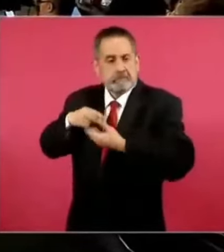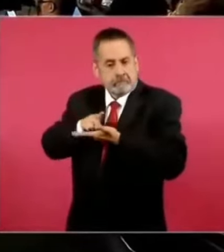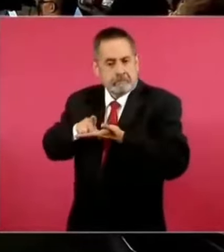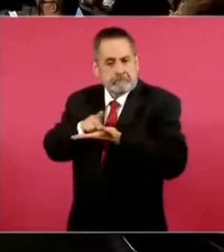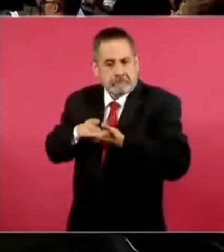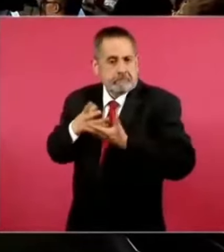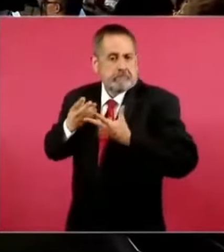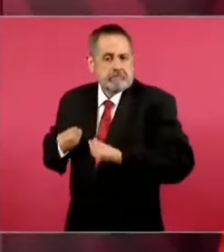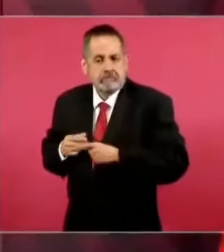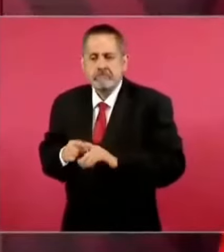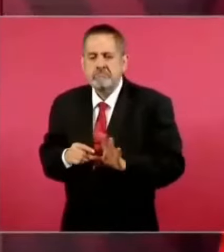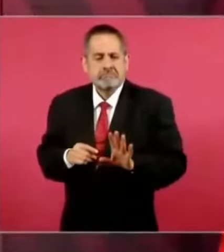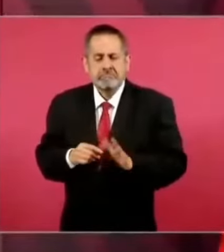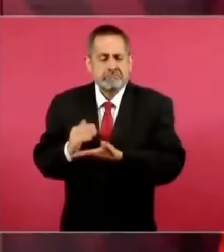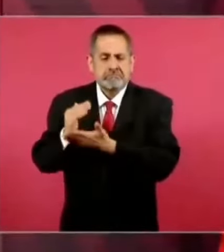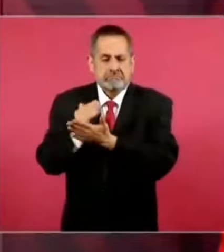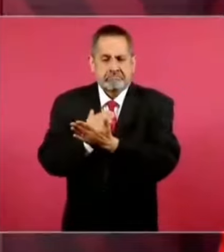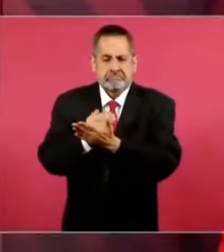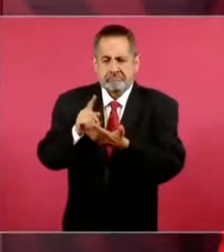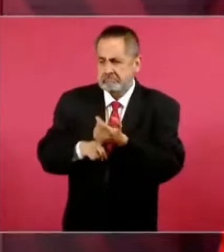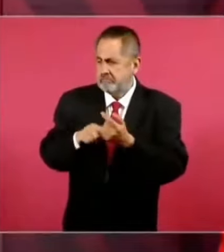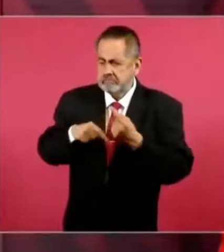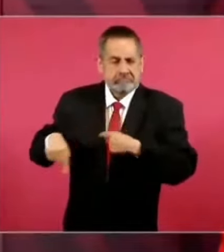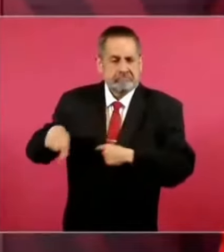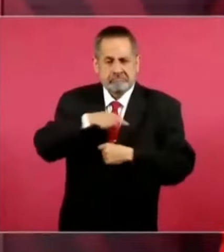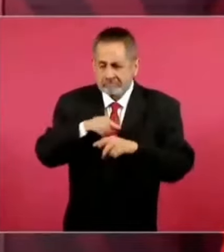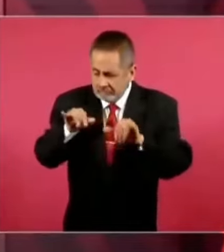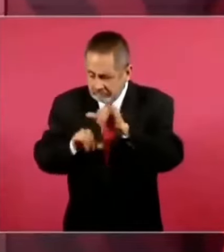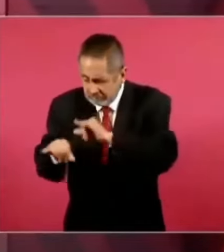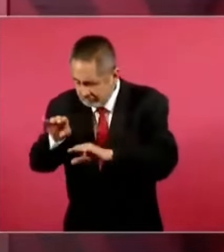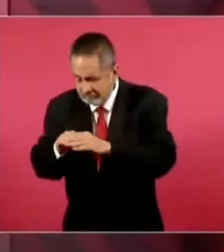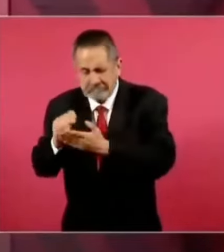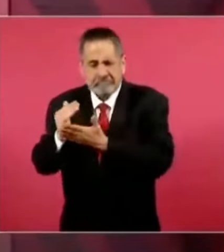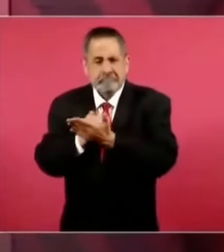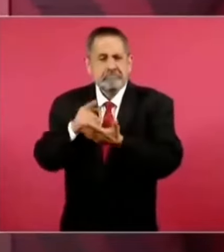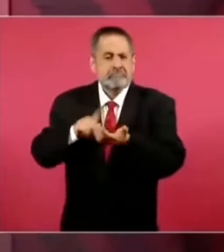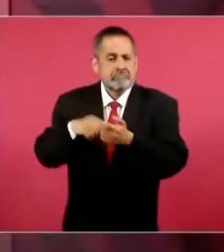Es menor el consumo de químicos en Michoacán,